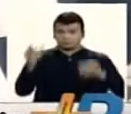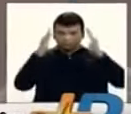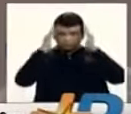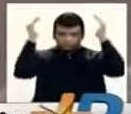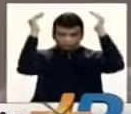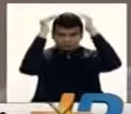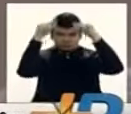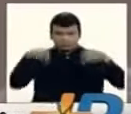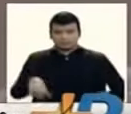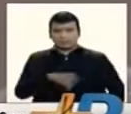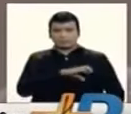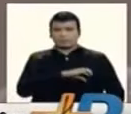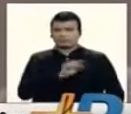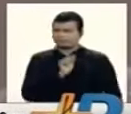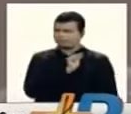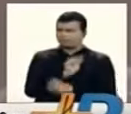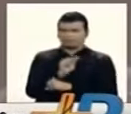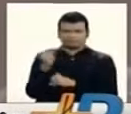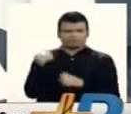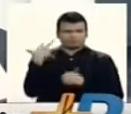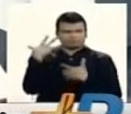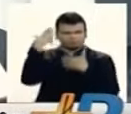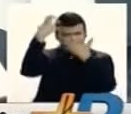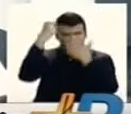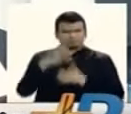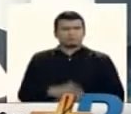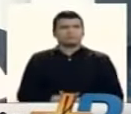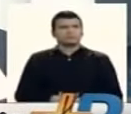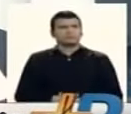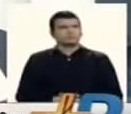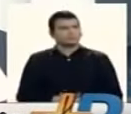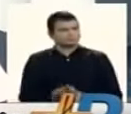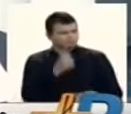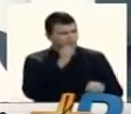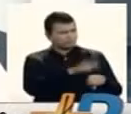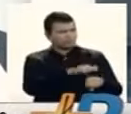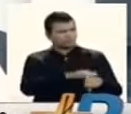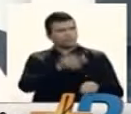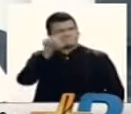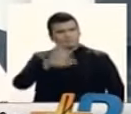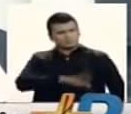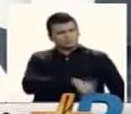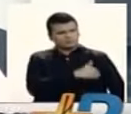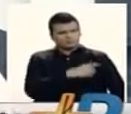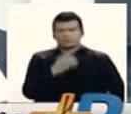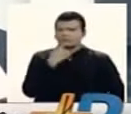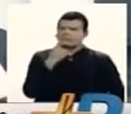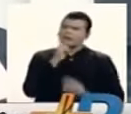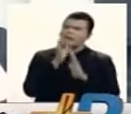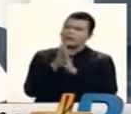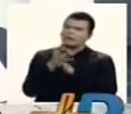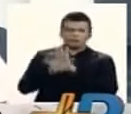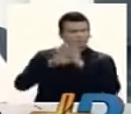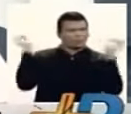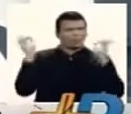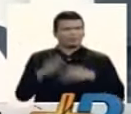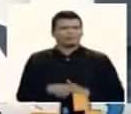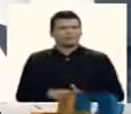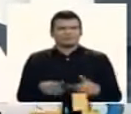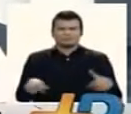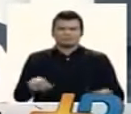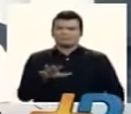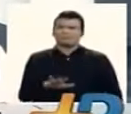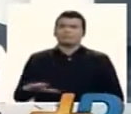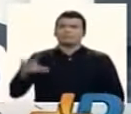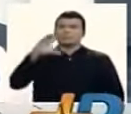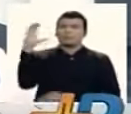Darío de Jesús Monsalve, reaccionó indignado. Yo le pido al señor ministro de Defensa que retire esas palabras. El mapa de Colombia